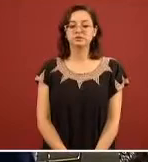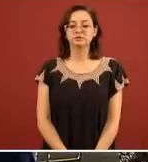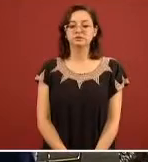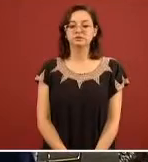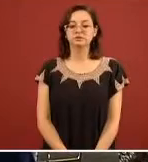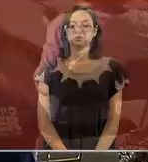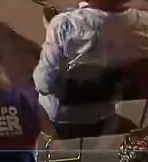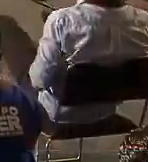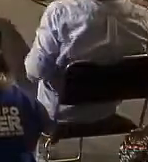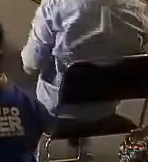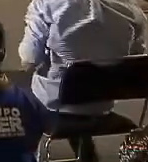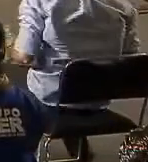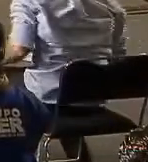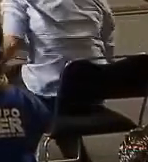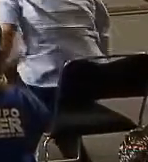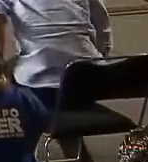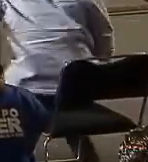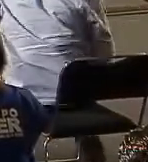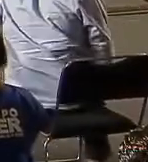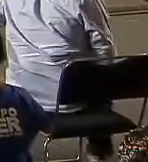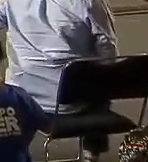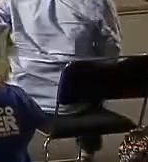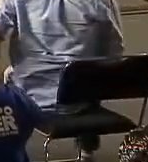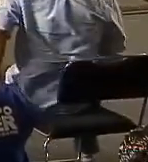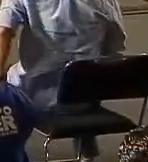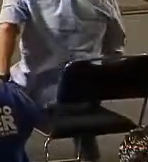Sí. Mañana lo explicamos con las estadísticas.